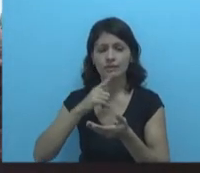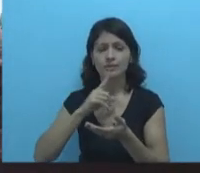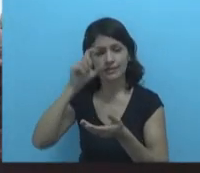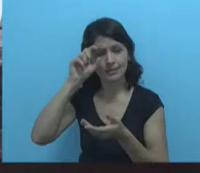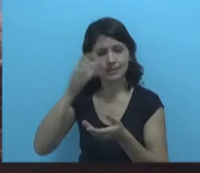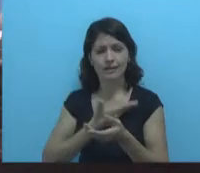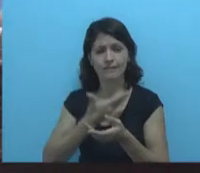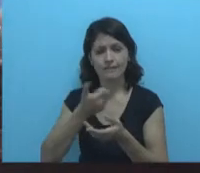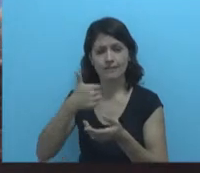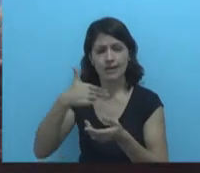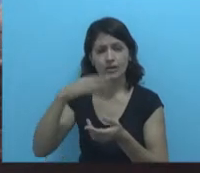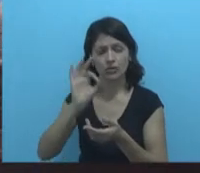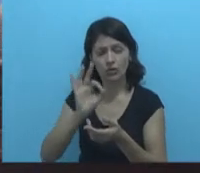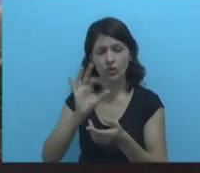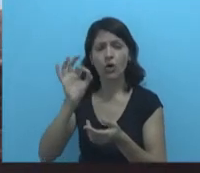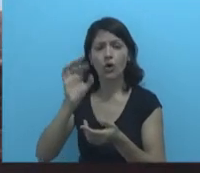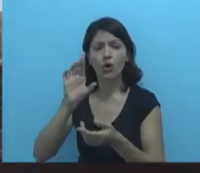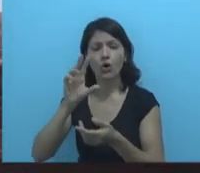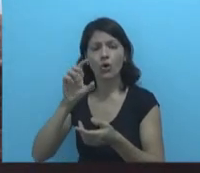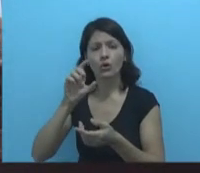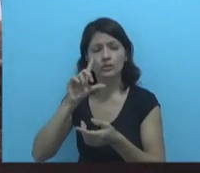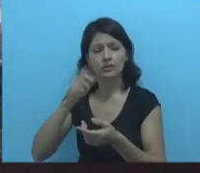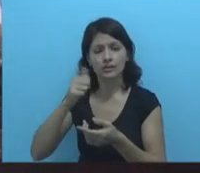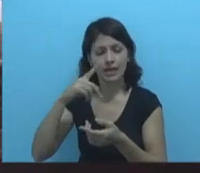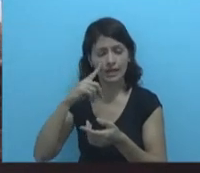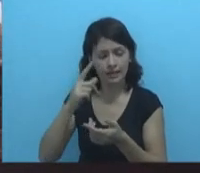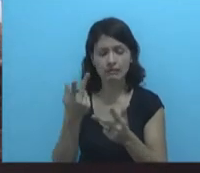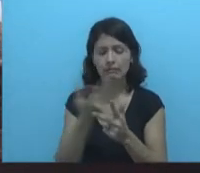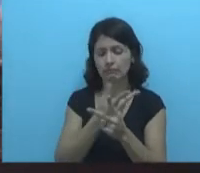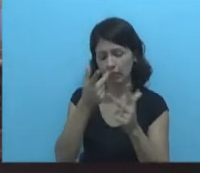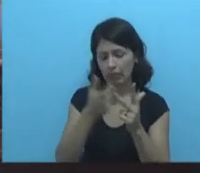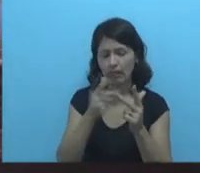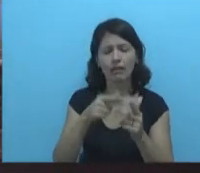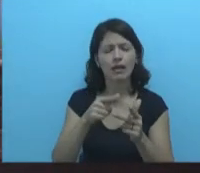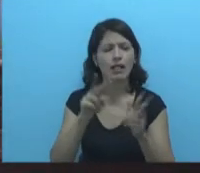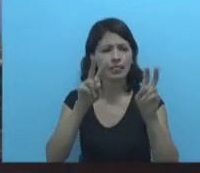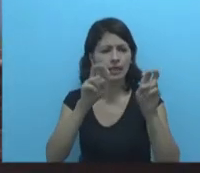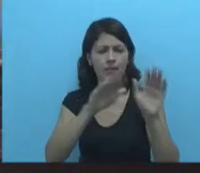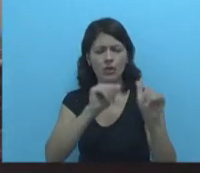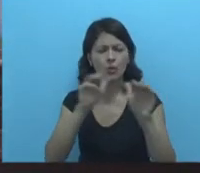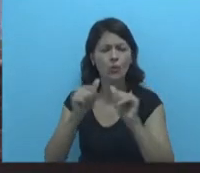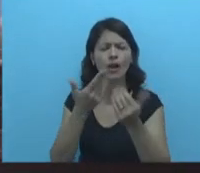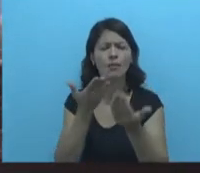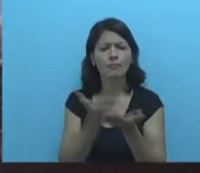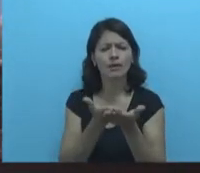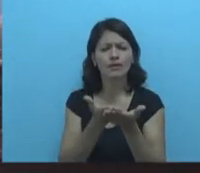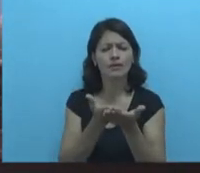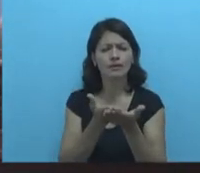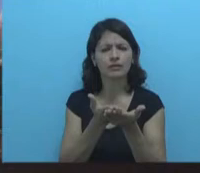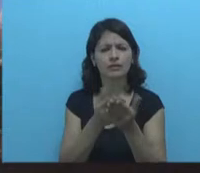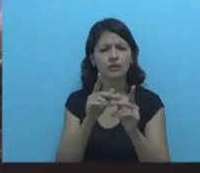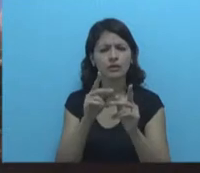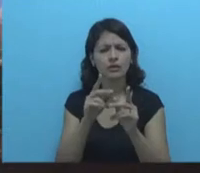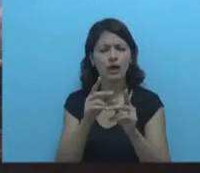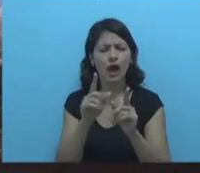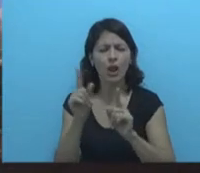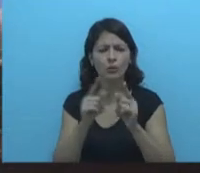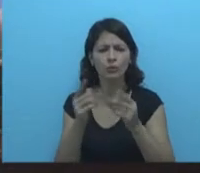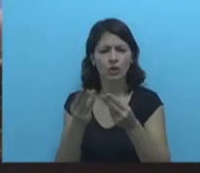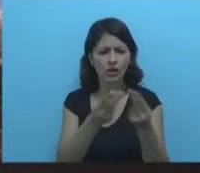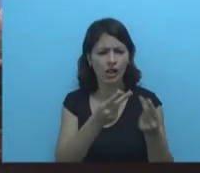Orsiani, por el cual se solicita disponga informar sobre aspectos relacionados con la devolución de dineros